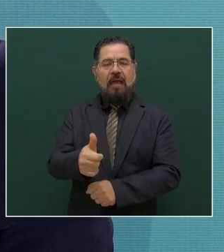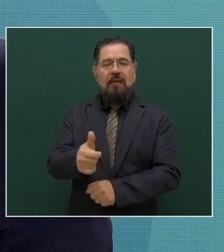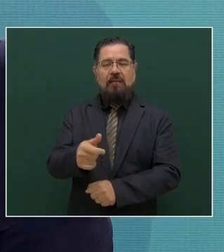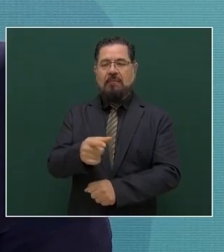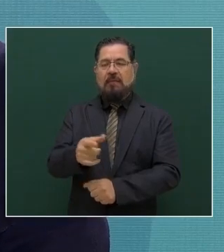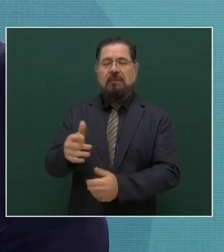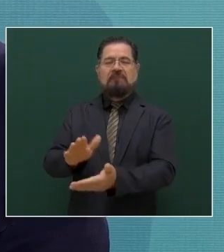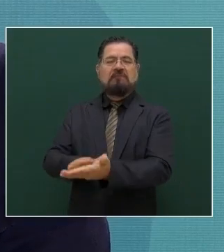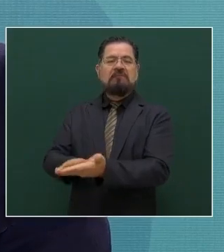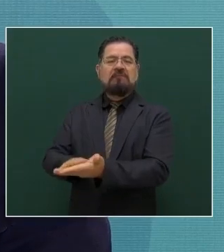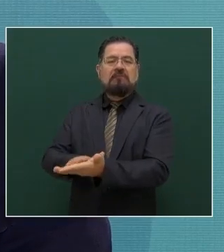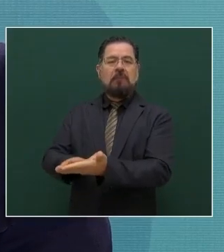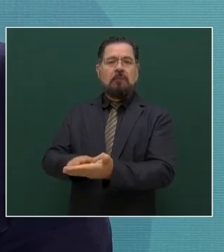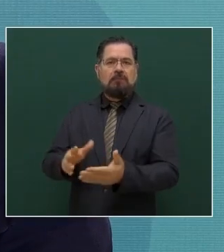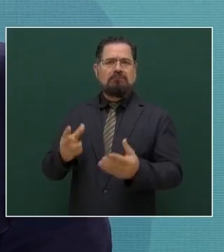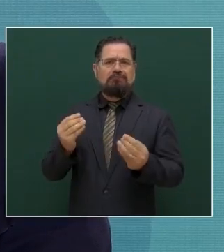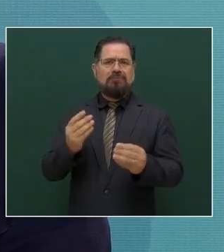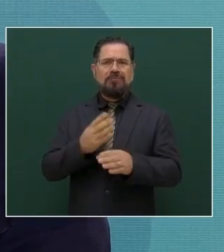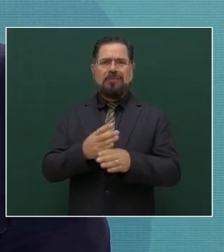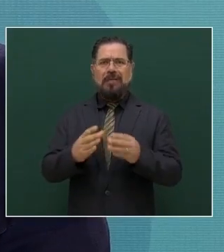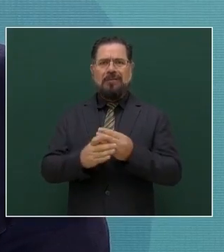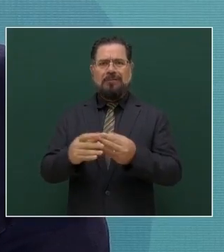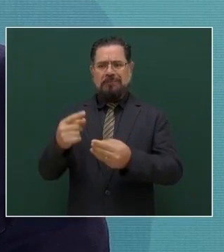muchas otras cosas.